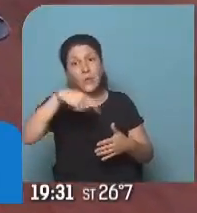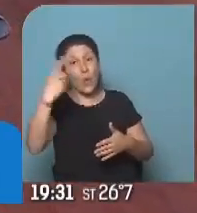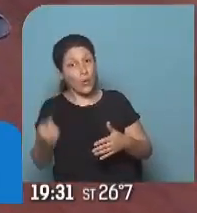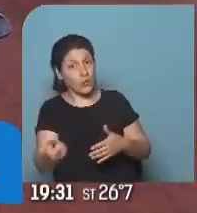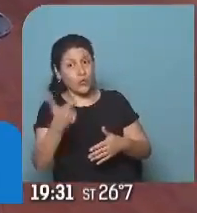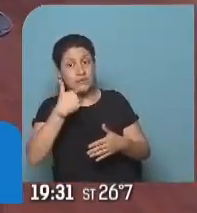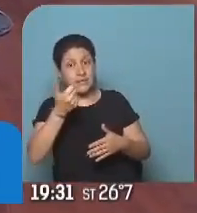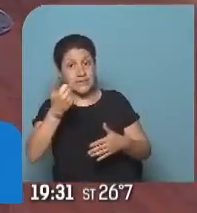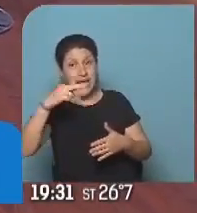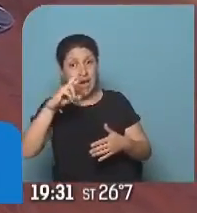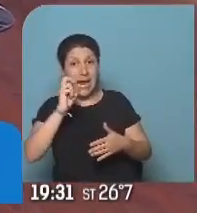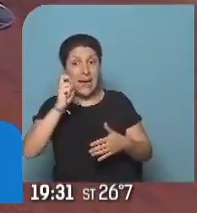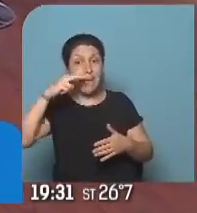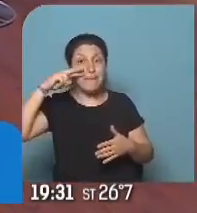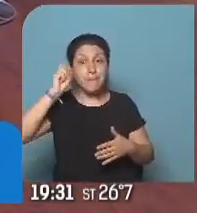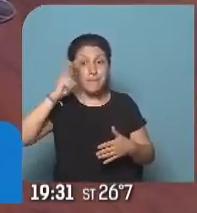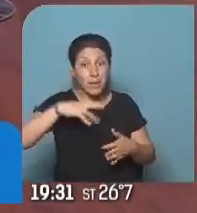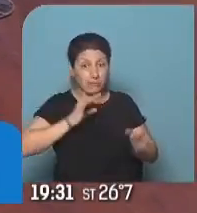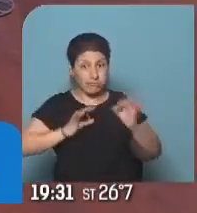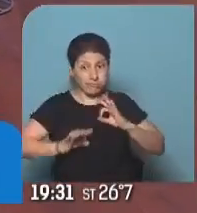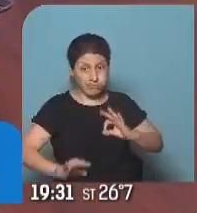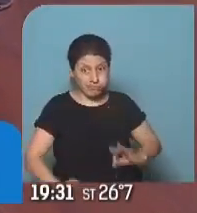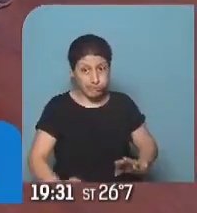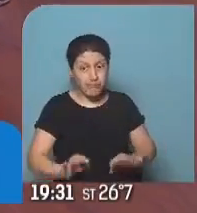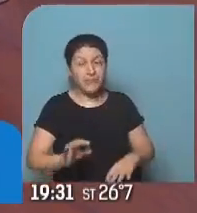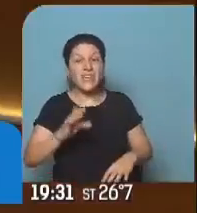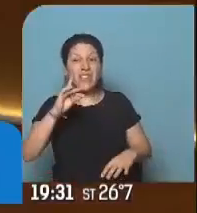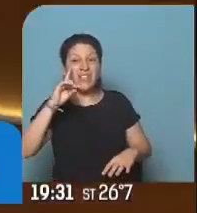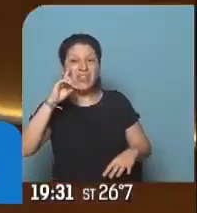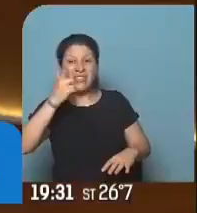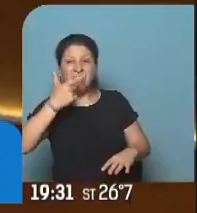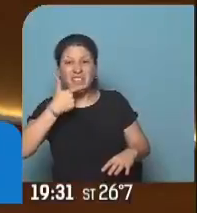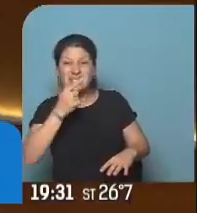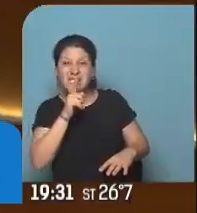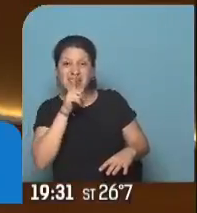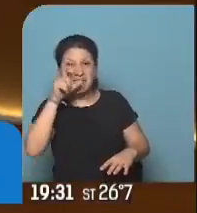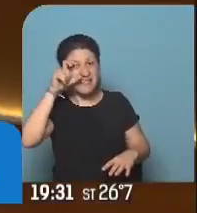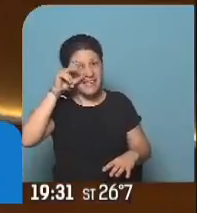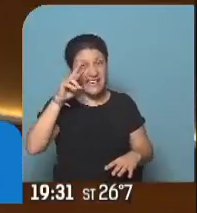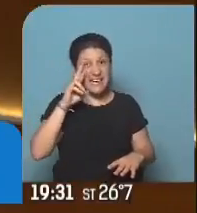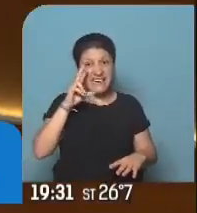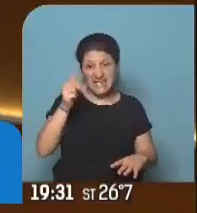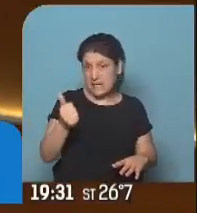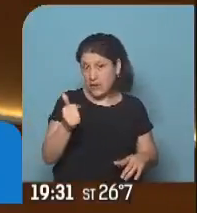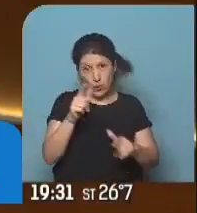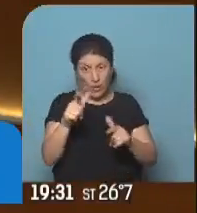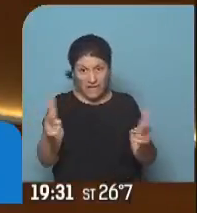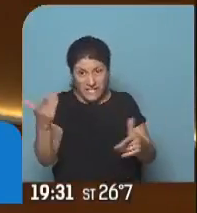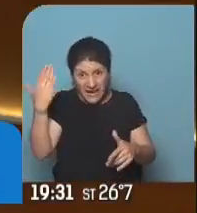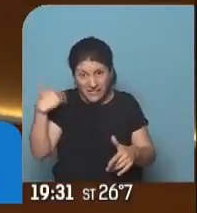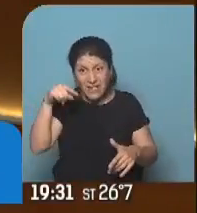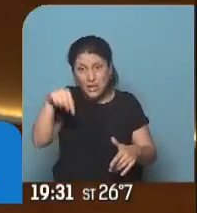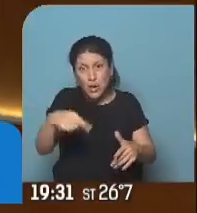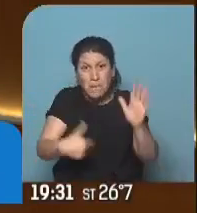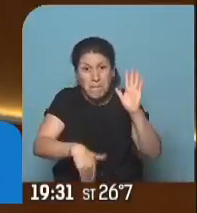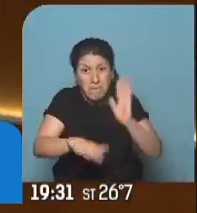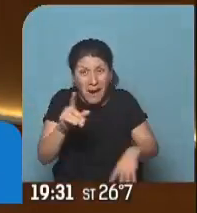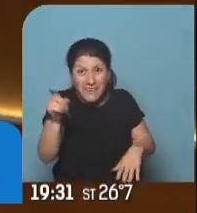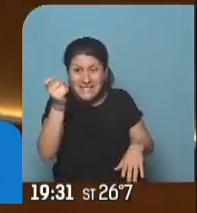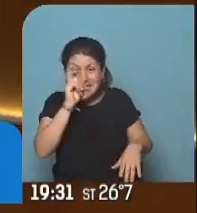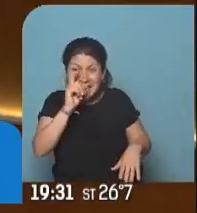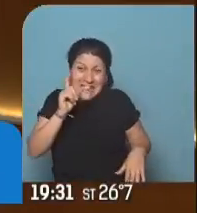les decía, no existían en Venezuela. Durante muchos años no hubo ni sarampión ni difteria y hoy hay más de 7.000 casos de